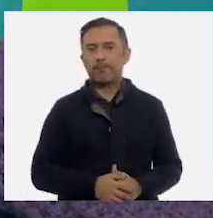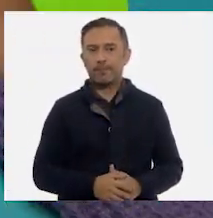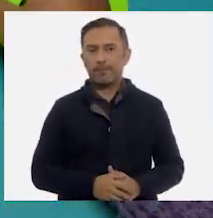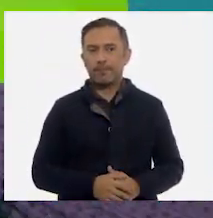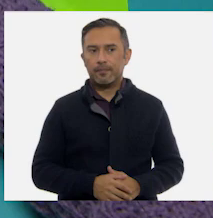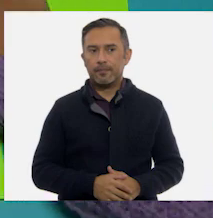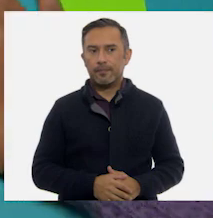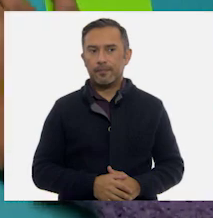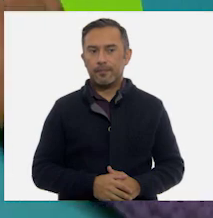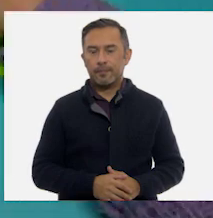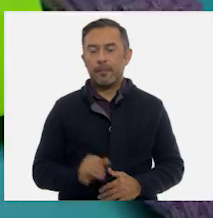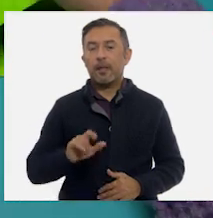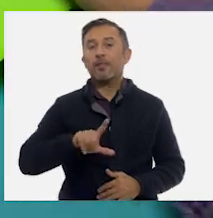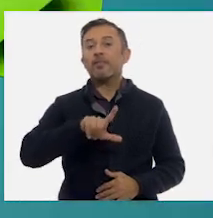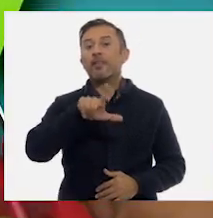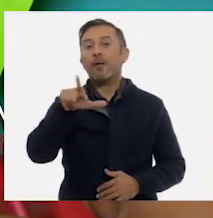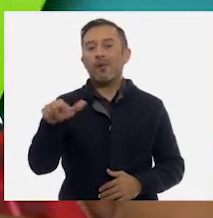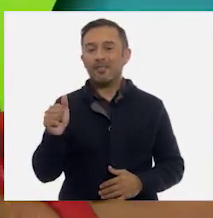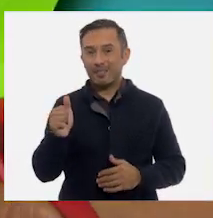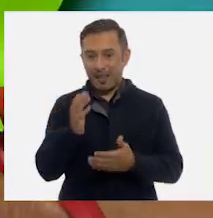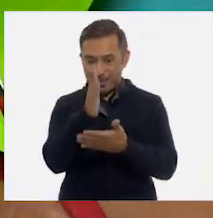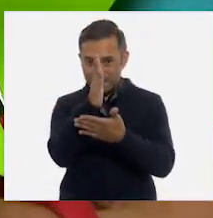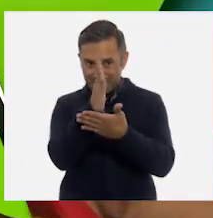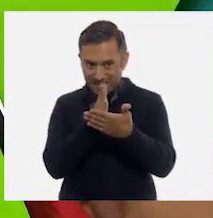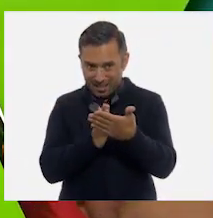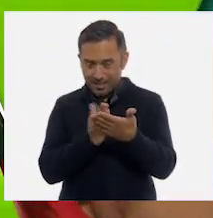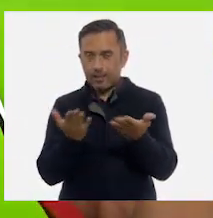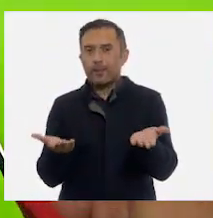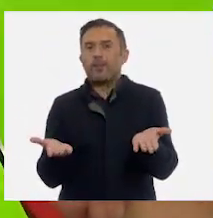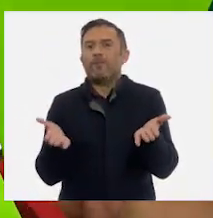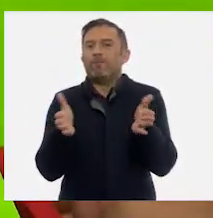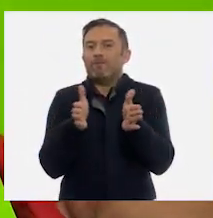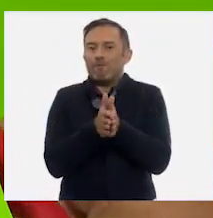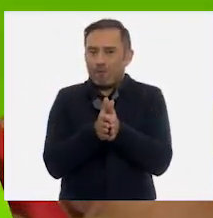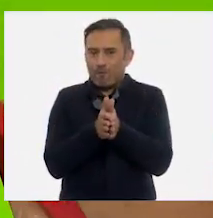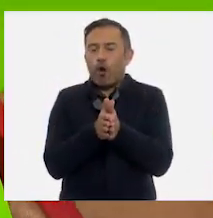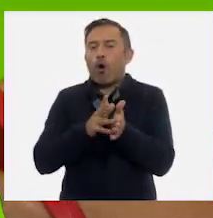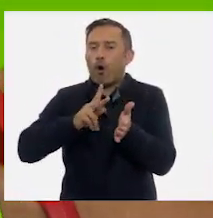Luego, dobla por la mitad y recorta de nuevo.